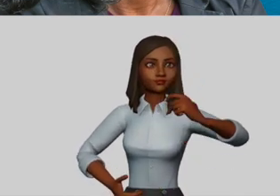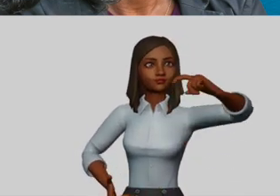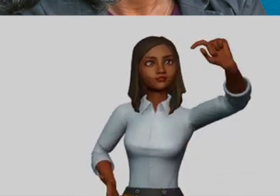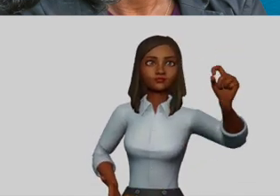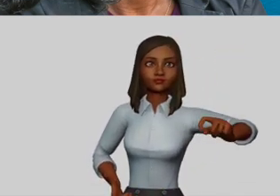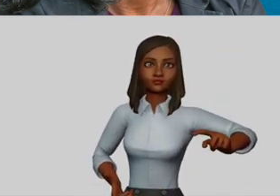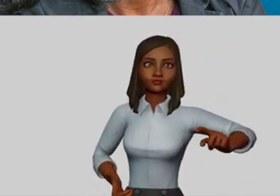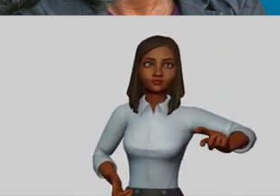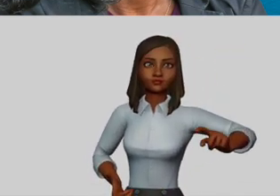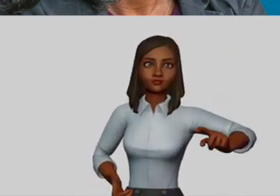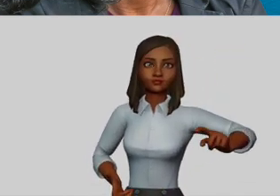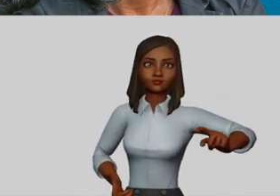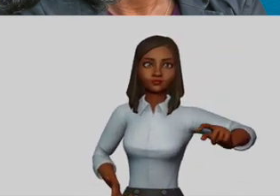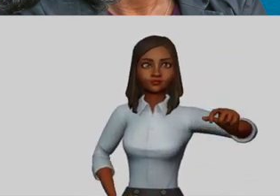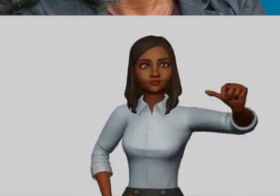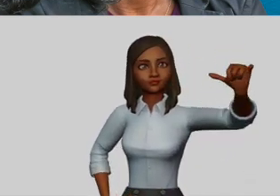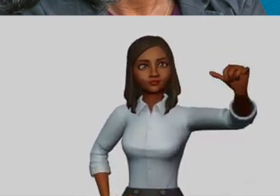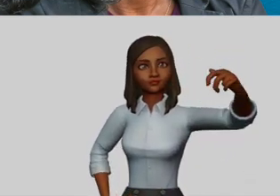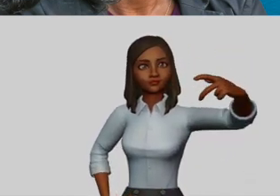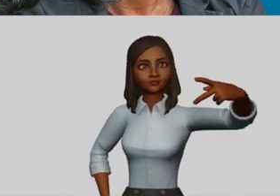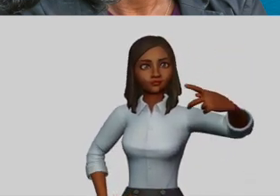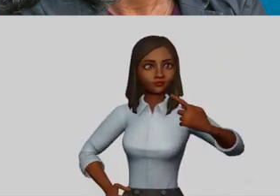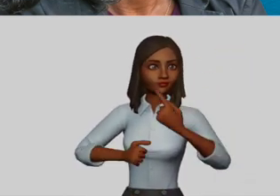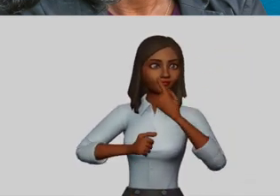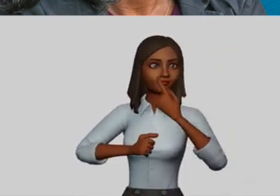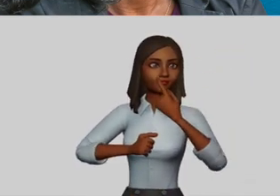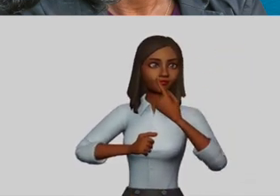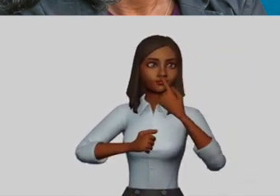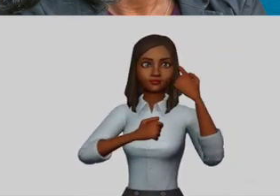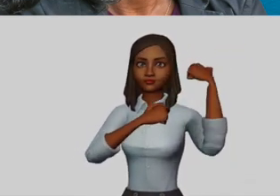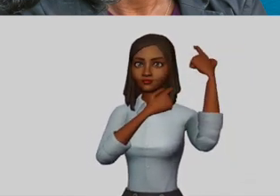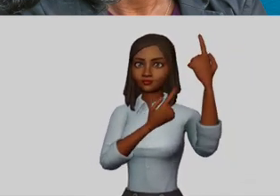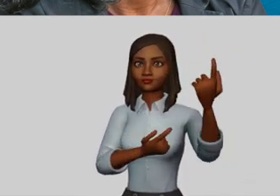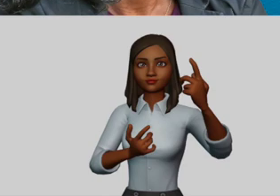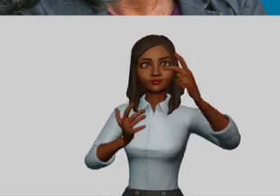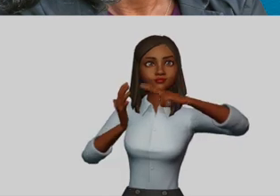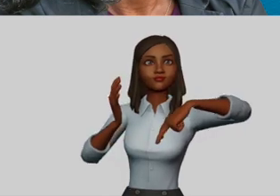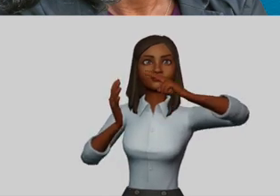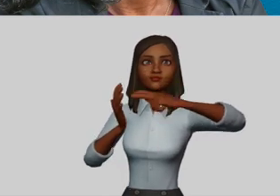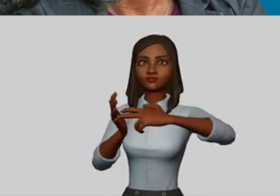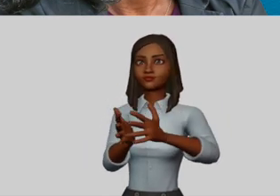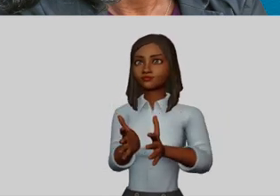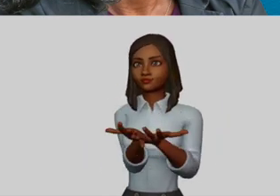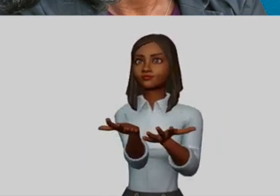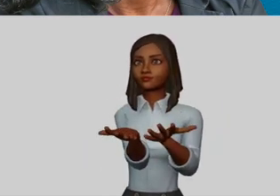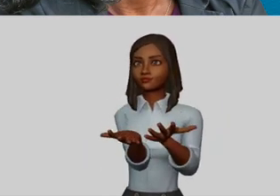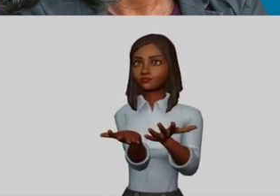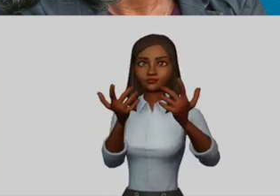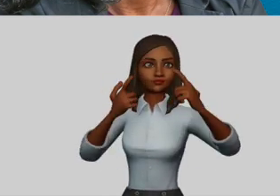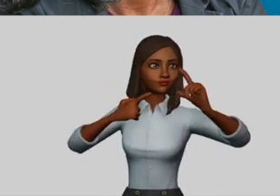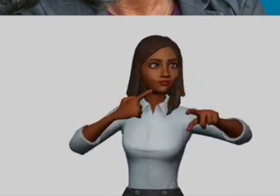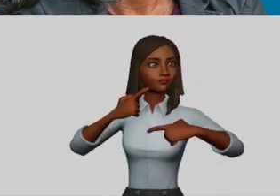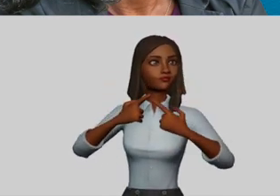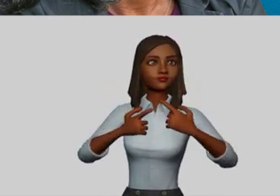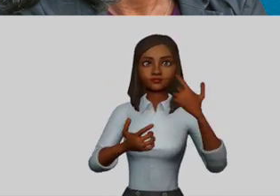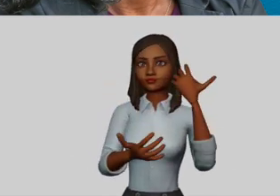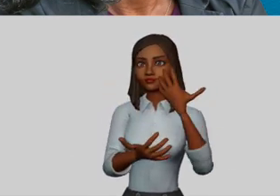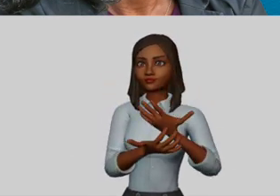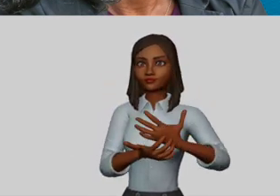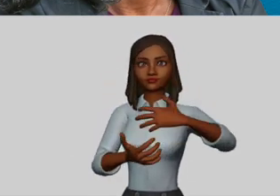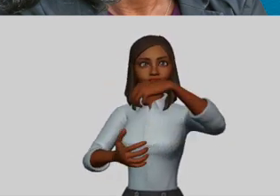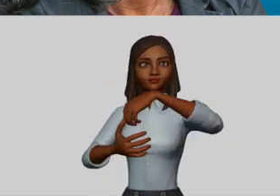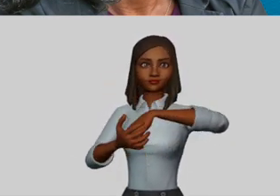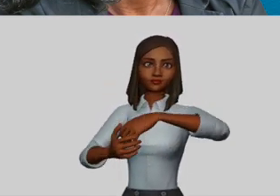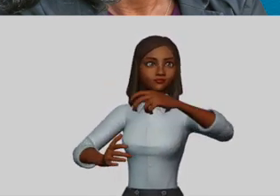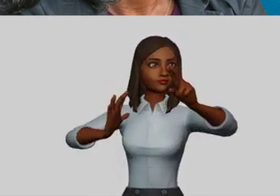tienen cierto pensamiento. Entonces, lo único que me gustaría agregar es que también me abrió oportunidades a hacer amistades que yo